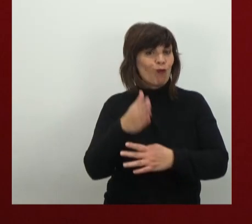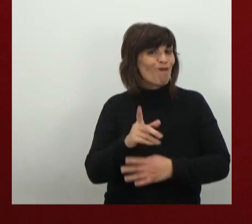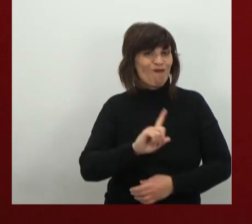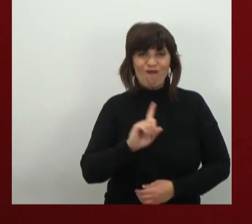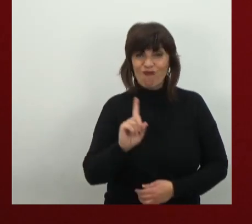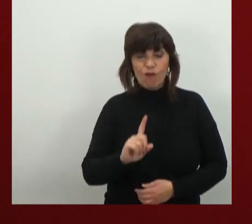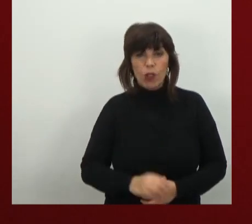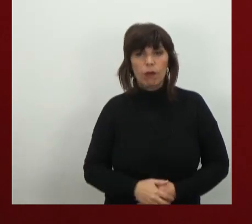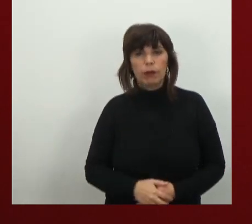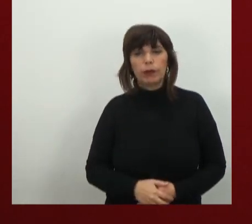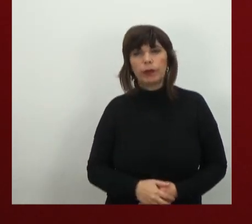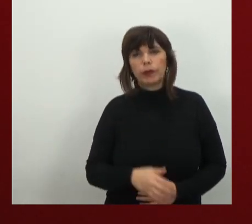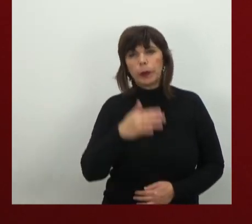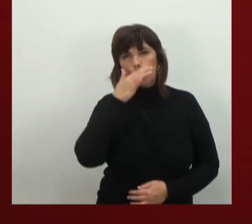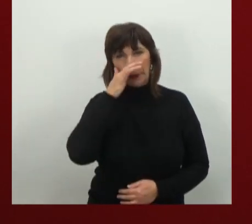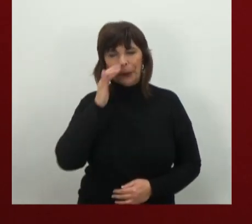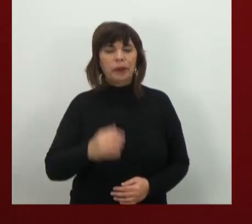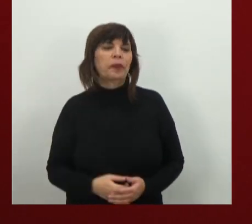nosotros cristianos y también,